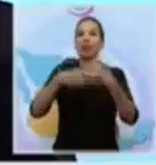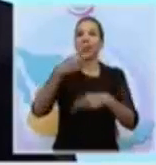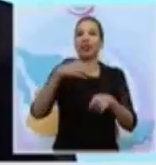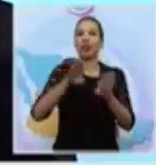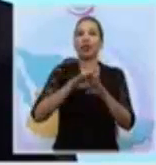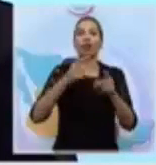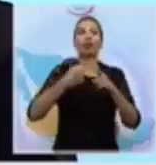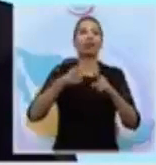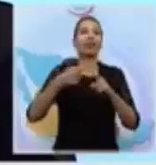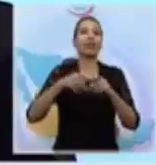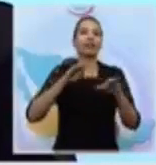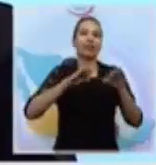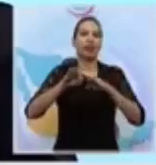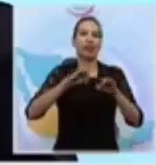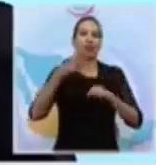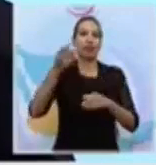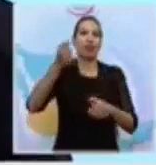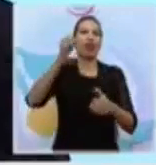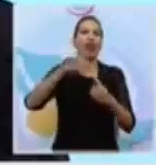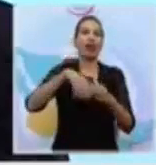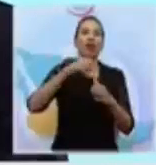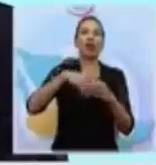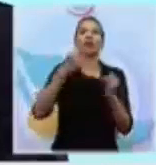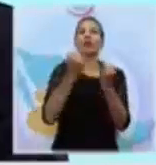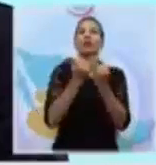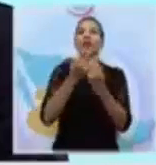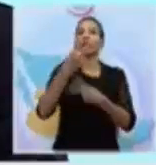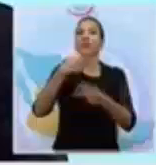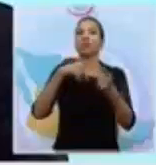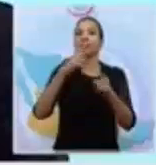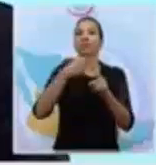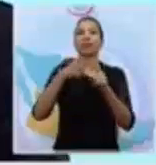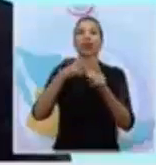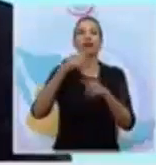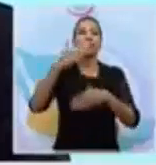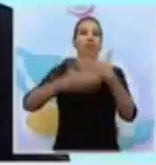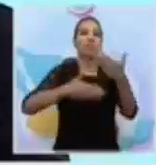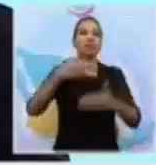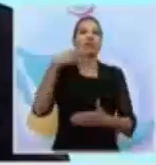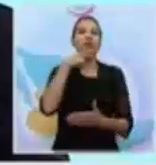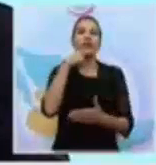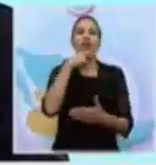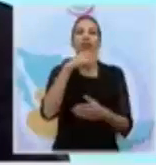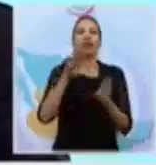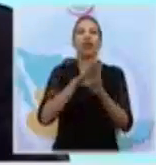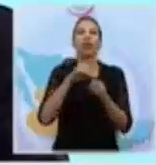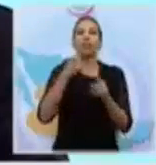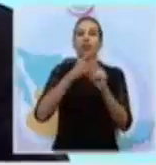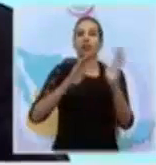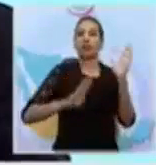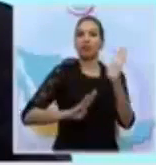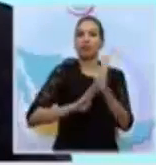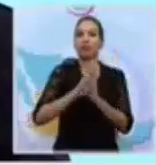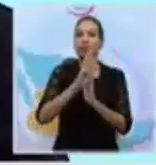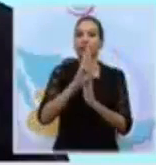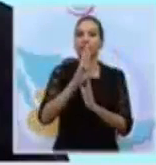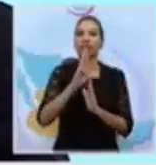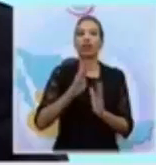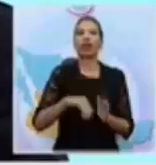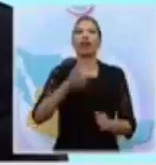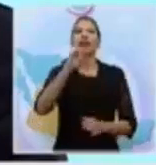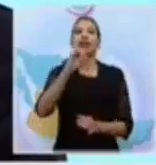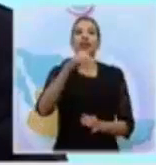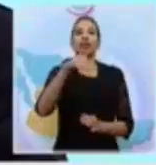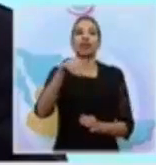los ahorros de los trabajadores. También se aceleró el proceso de contención del crecimiento del